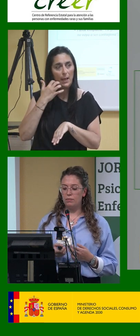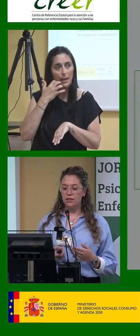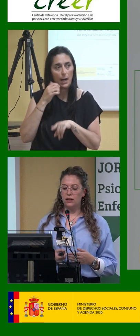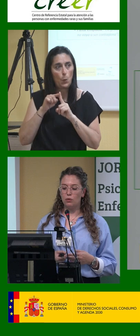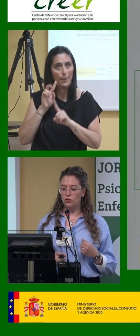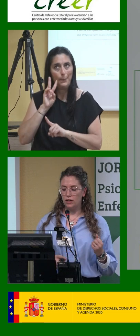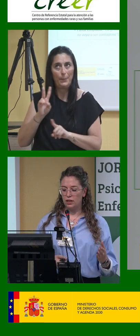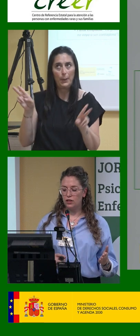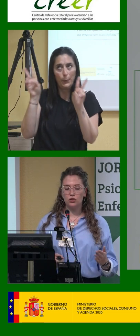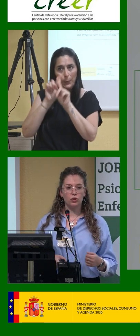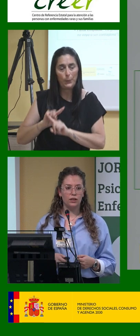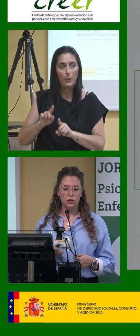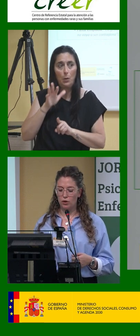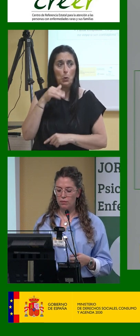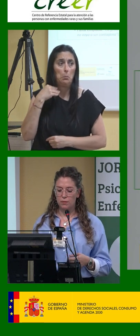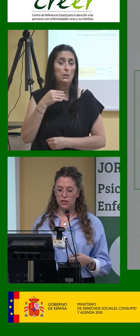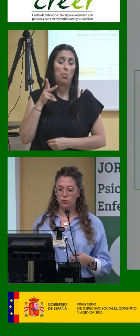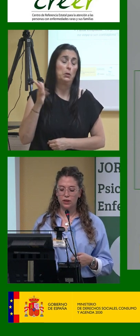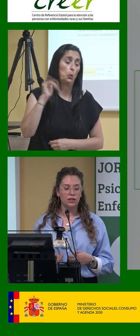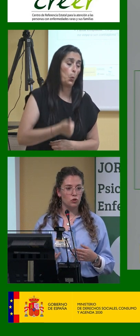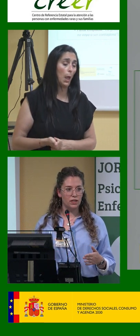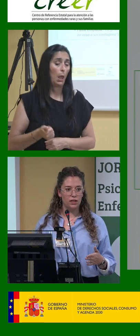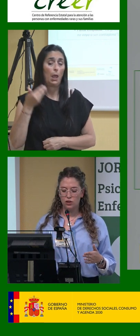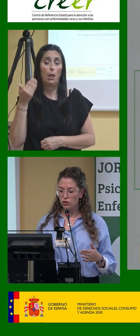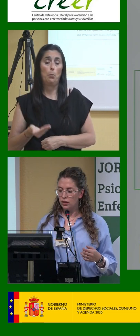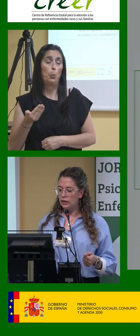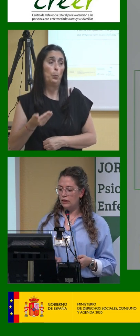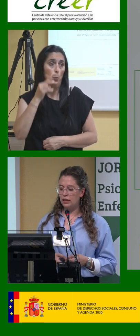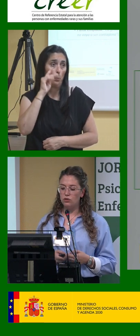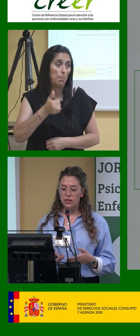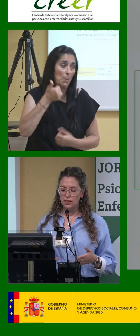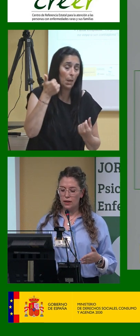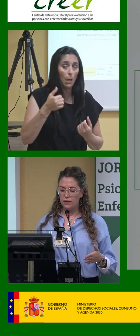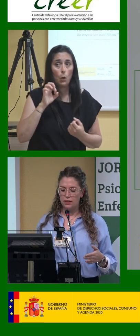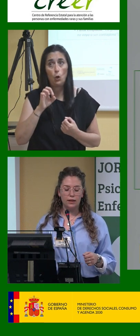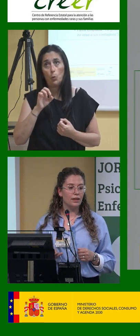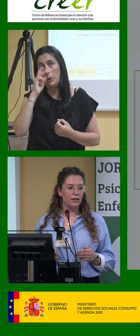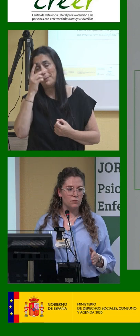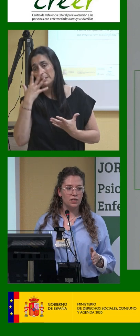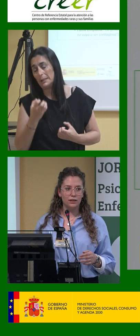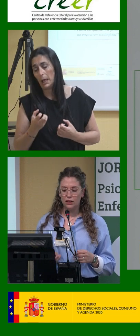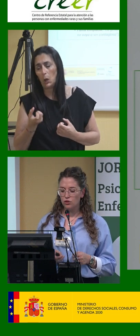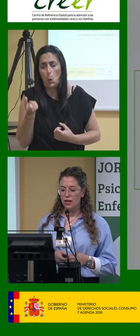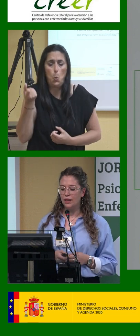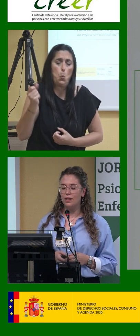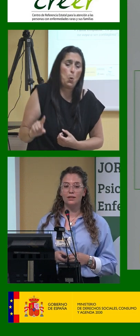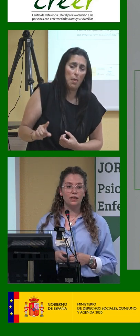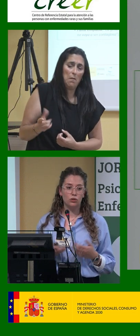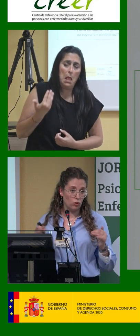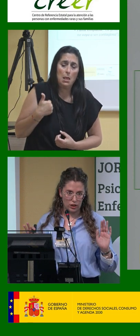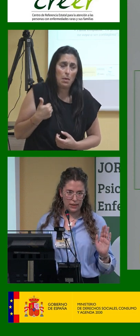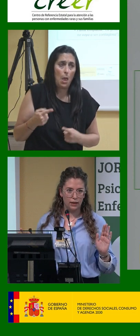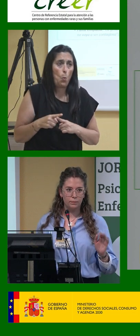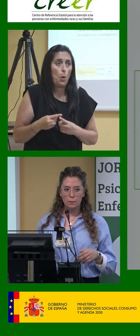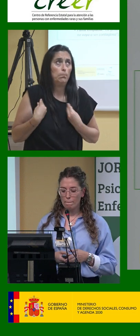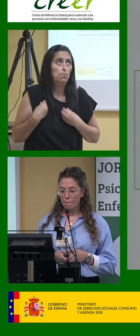que dicen que piensan que igual no tienes derecho, que tienes problemas más importantes o más serios y que no tienes esa necesidad, que ya tienes bastante con salir adelante